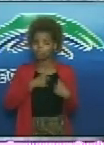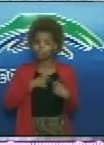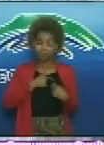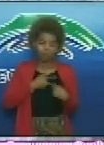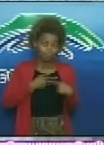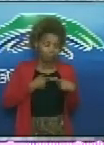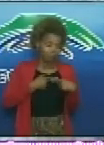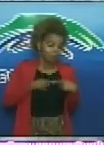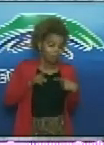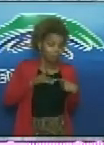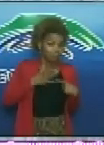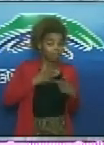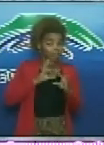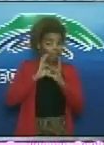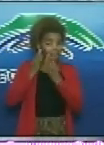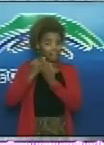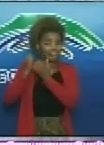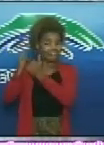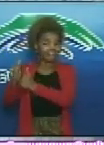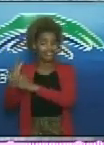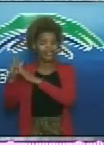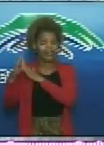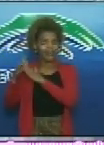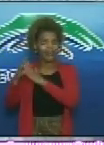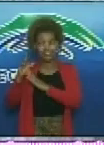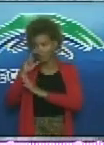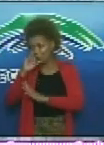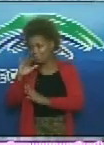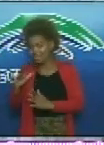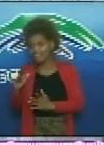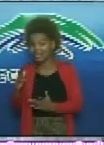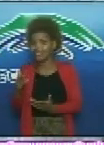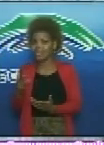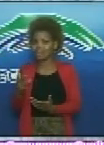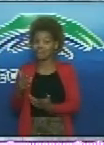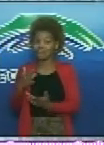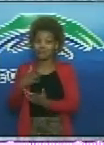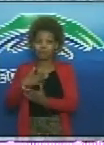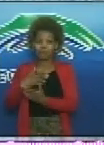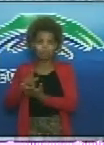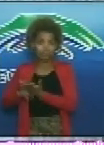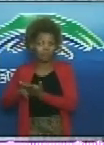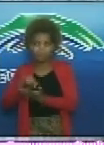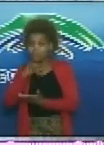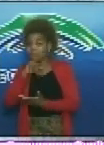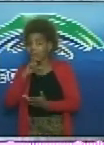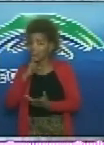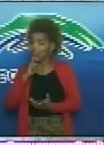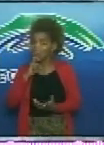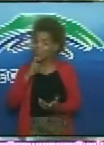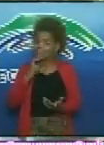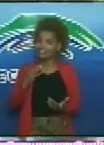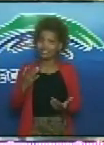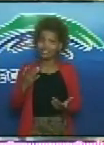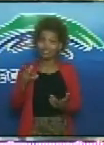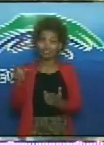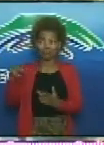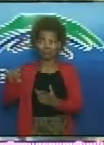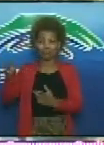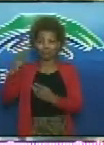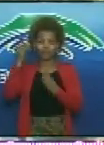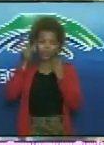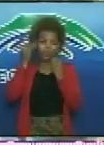duro. Los niños, la casa, los padres, como quiera que sea, una preocupación inmensa para ellos. Mis